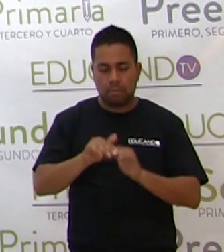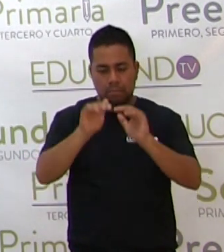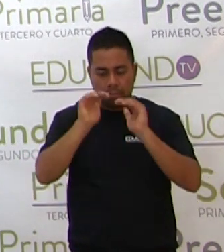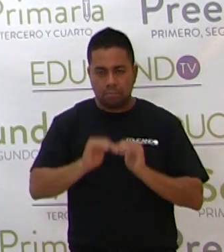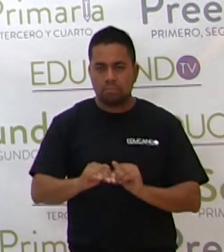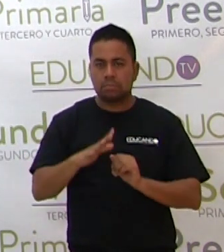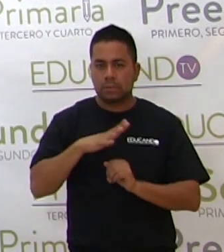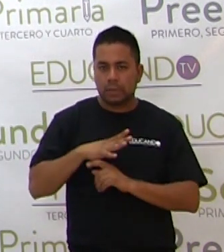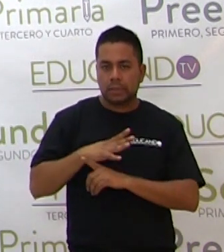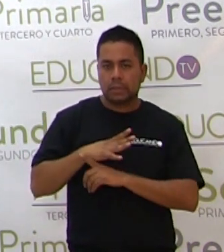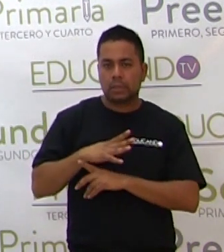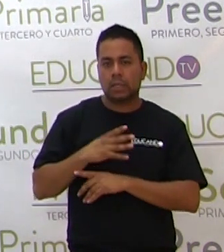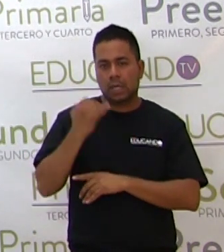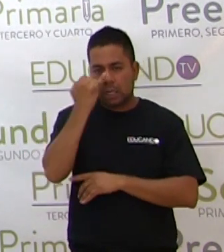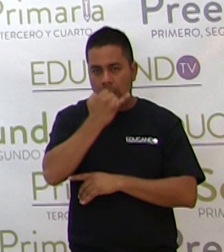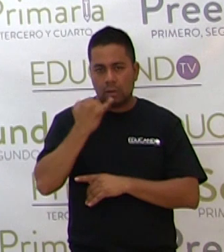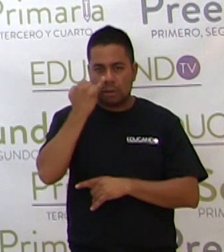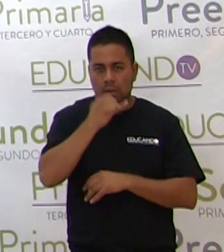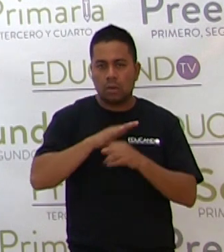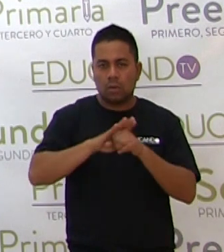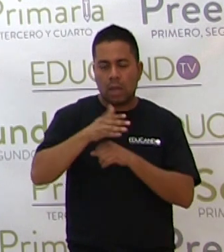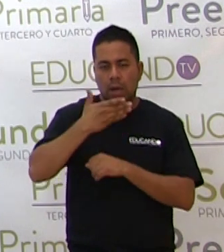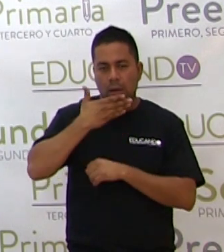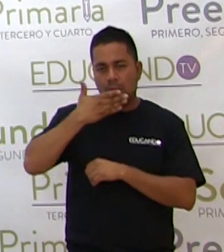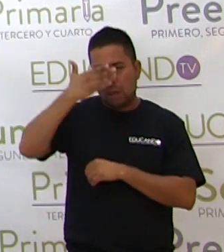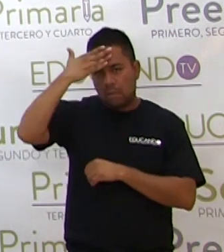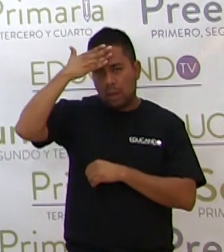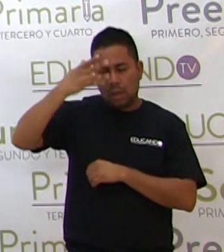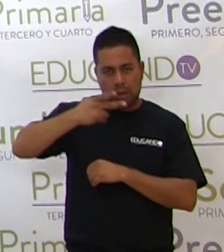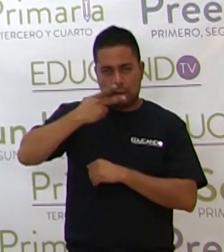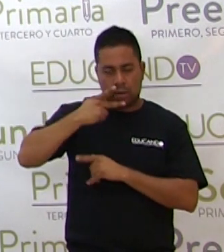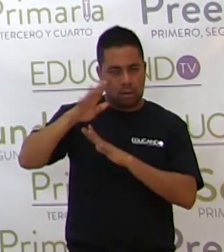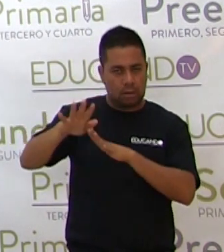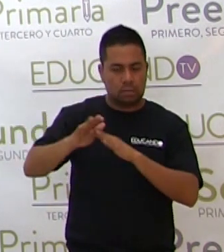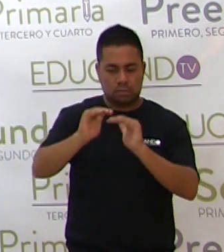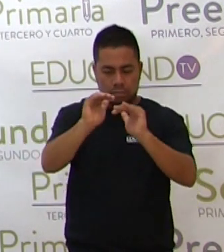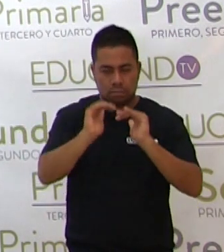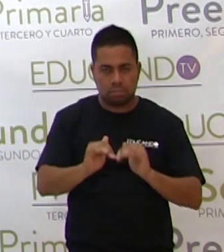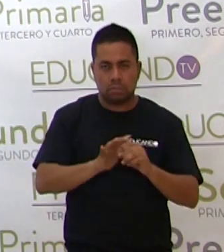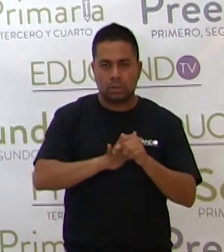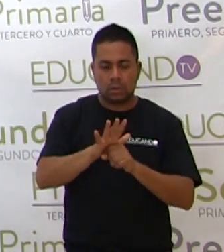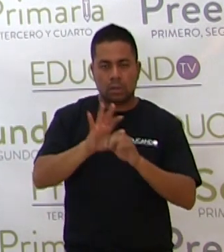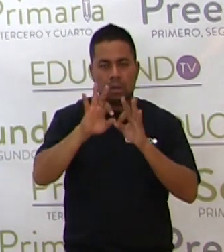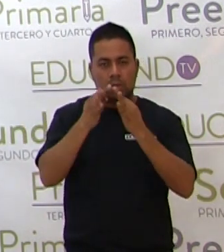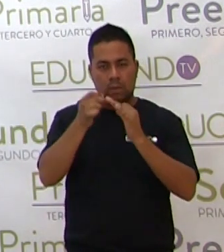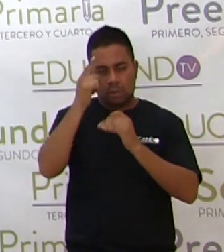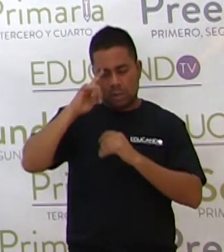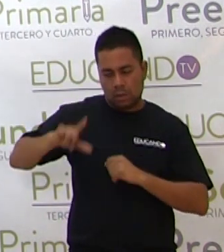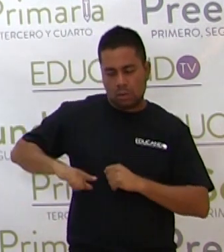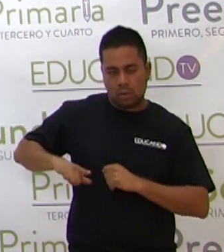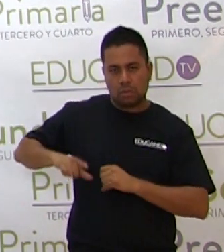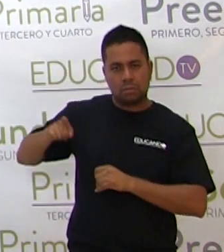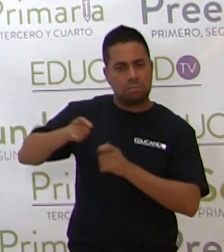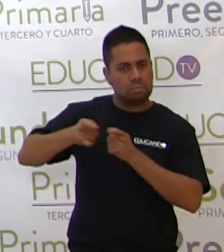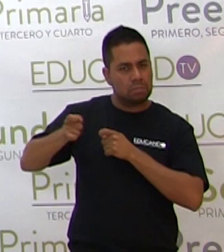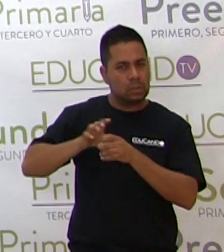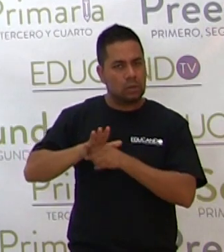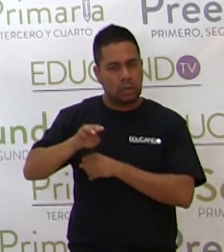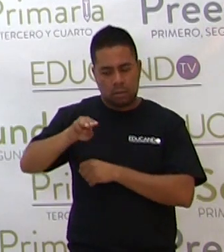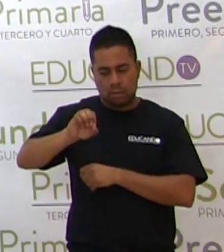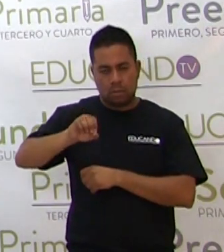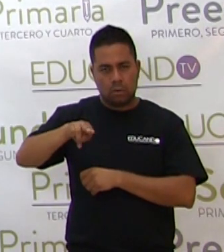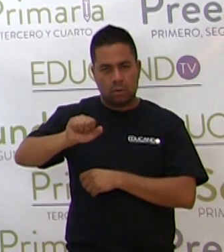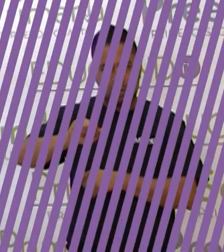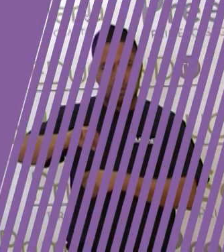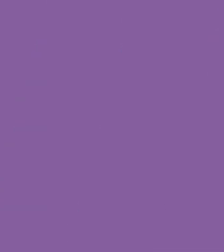está la lengua que es la lengua árabe y abajo están las formas de gobierno que son monarquías